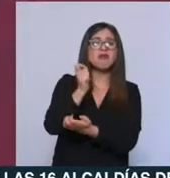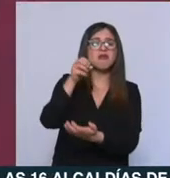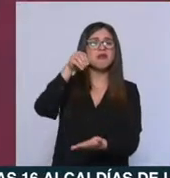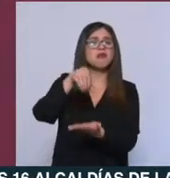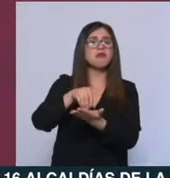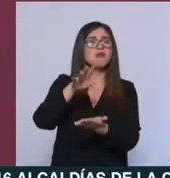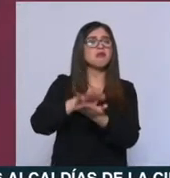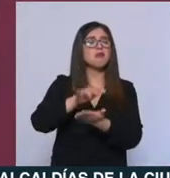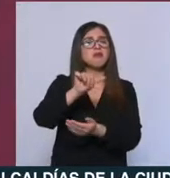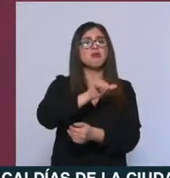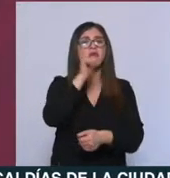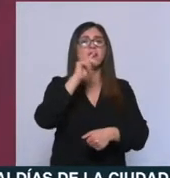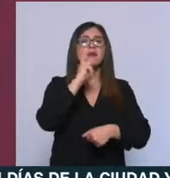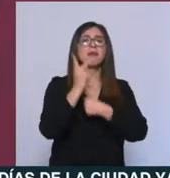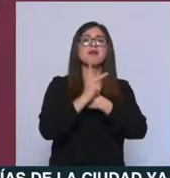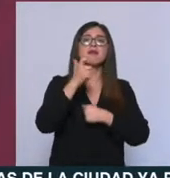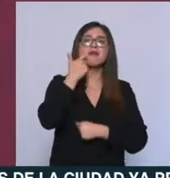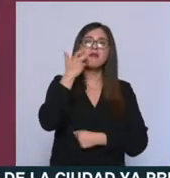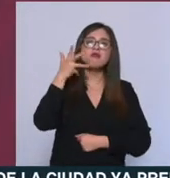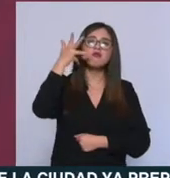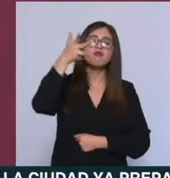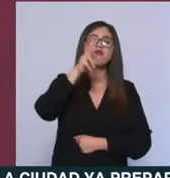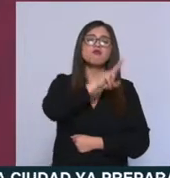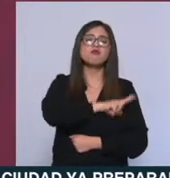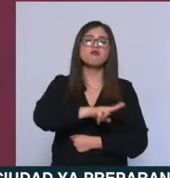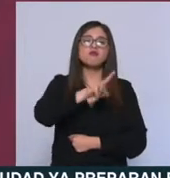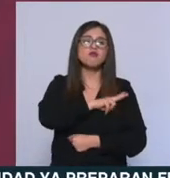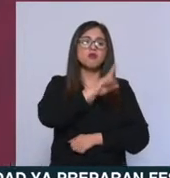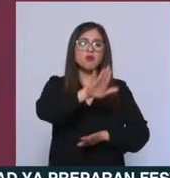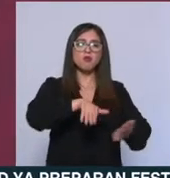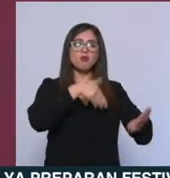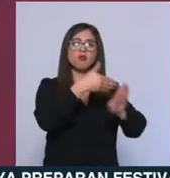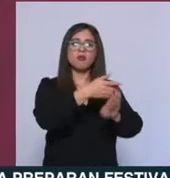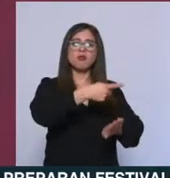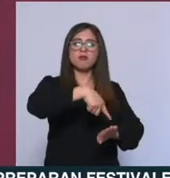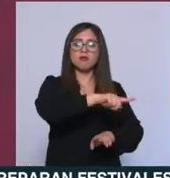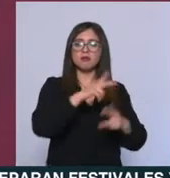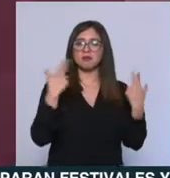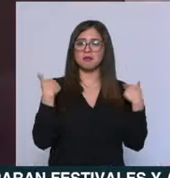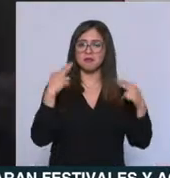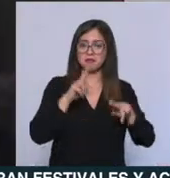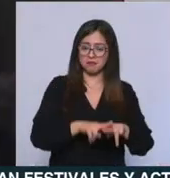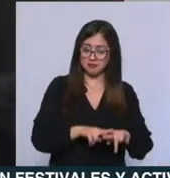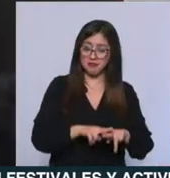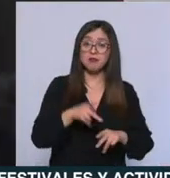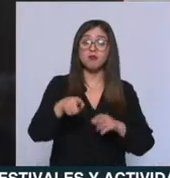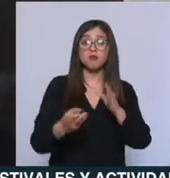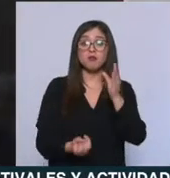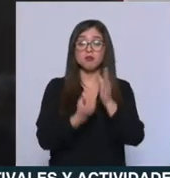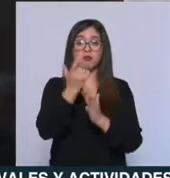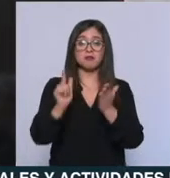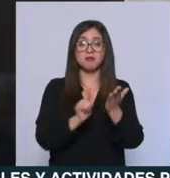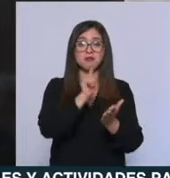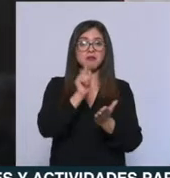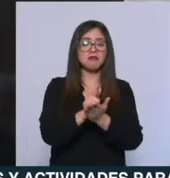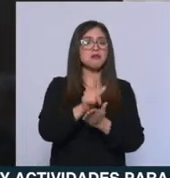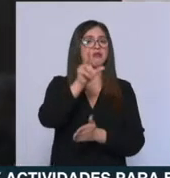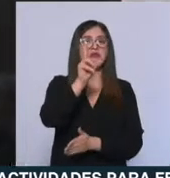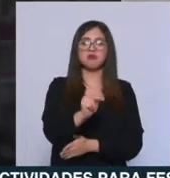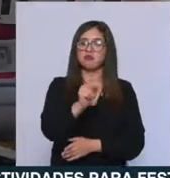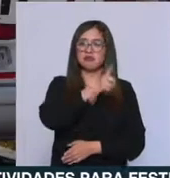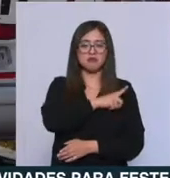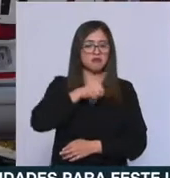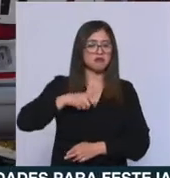pretendía privatizar la educación a través del desprestigio al magisterio. Añadió que con la nueva reforma se prohíbe la venta de plazas